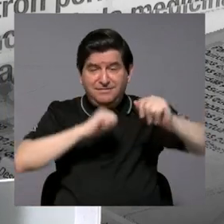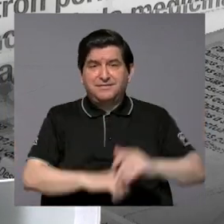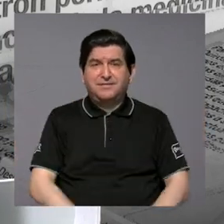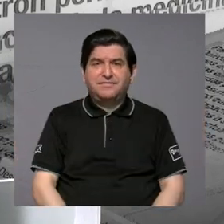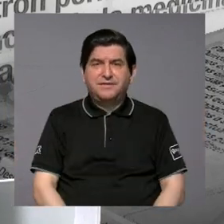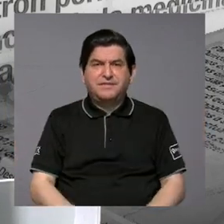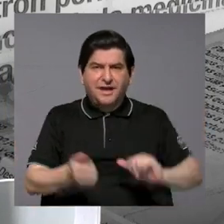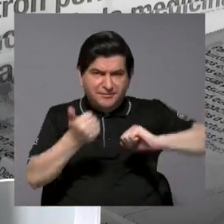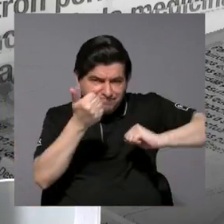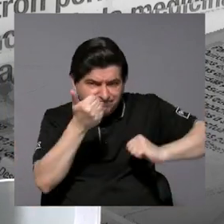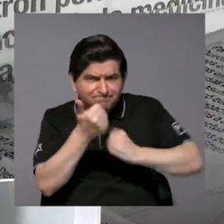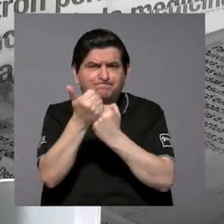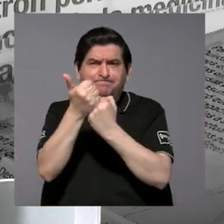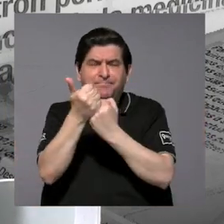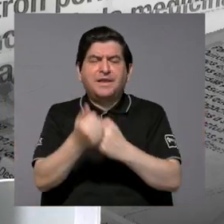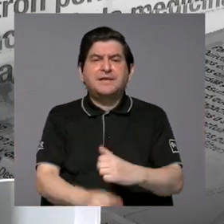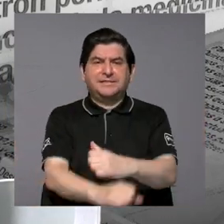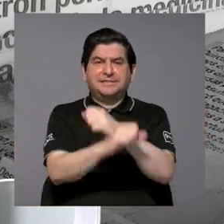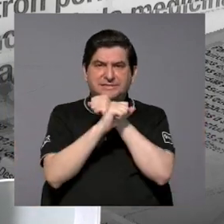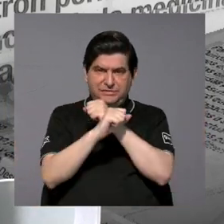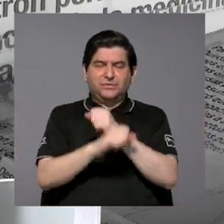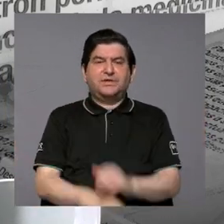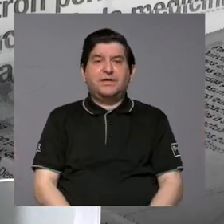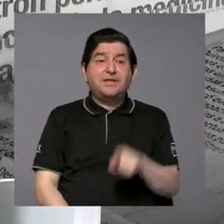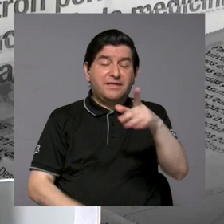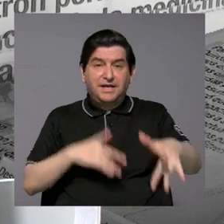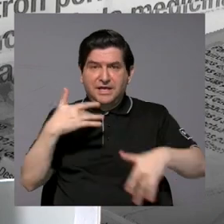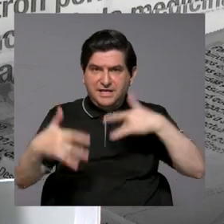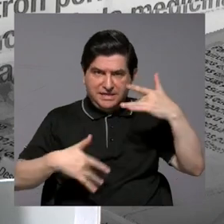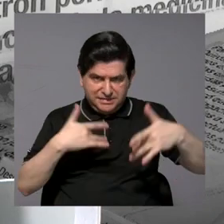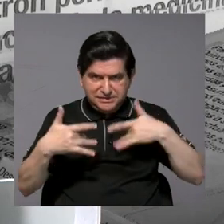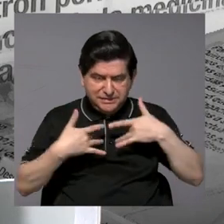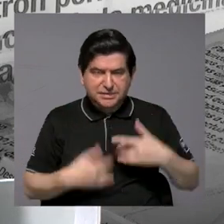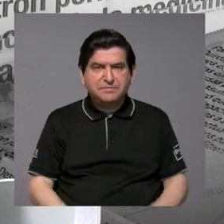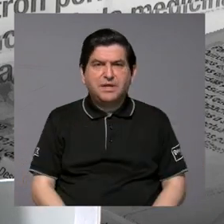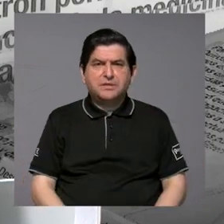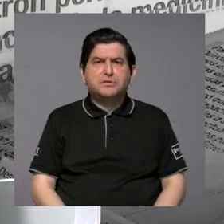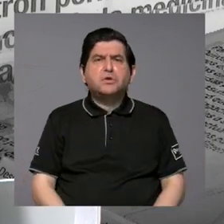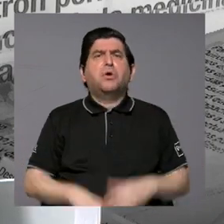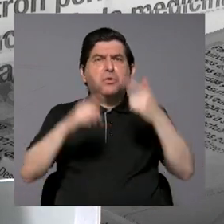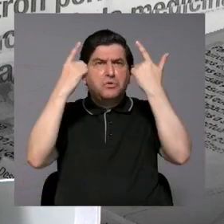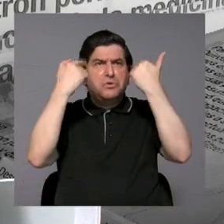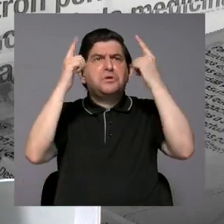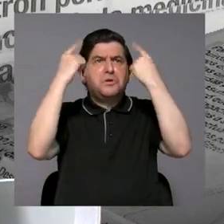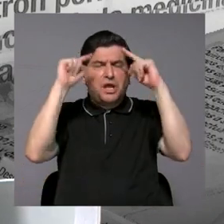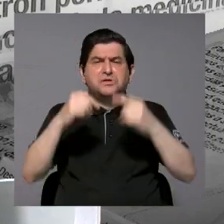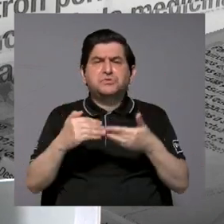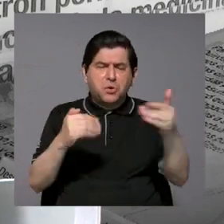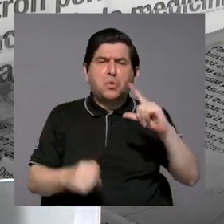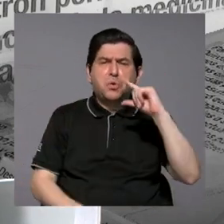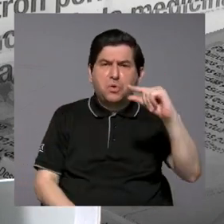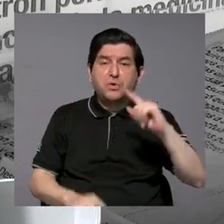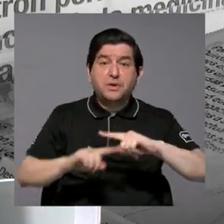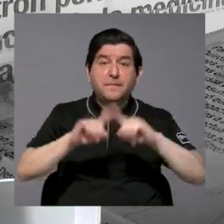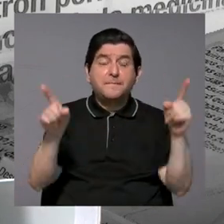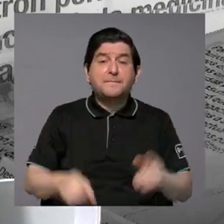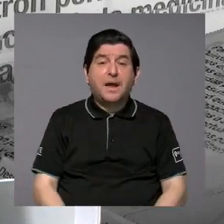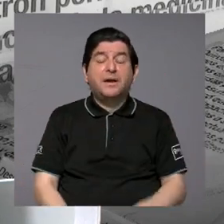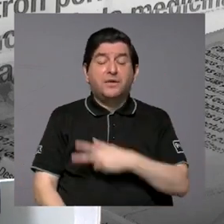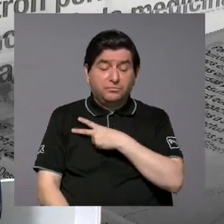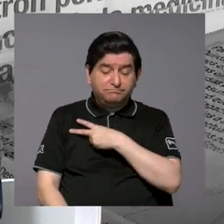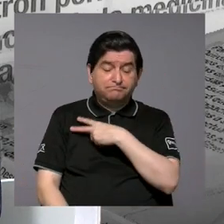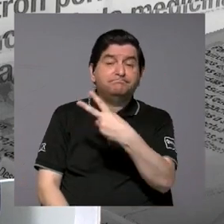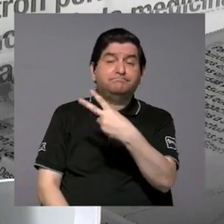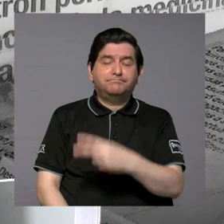actividades que reafirman la seguridad y ese sentimiento y lo hemos logrado con cosas pequeñitas pero